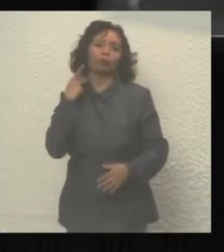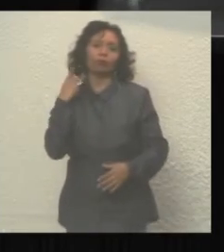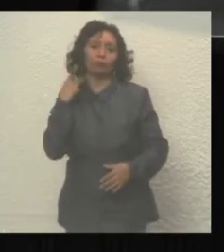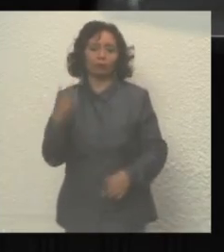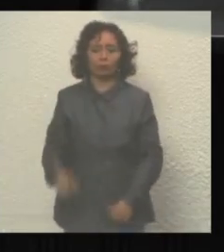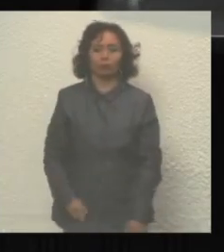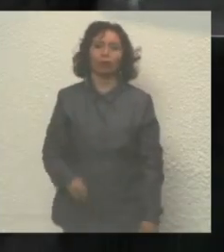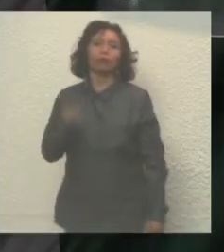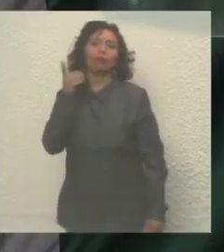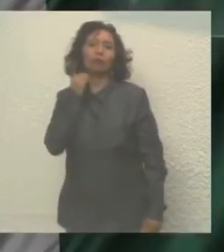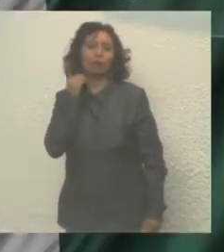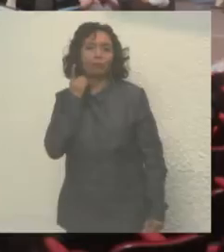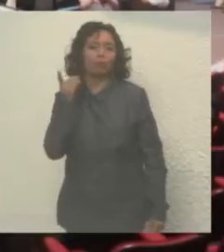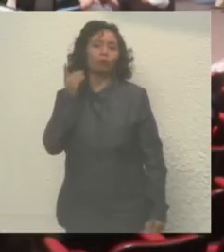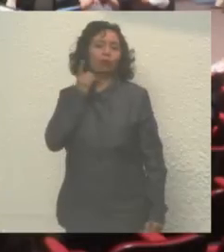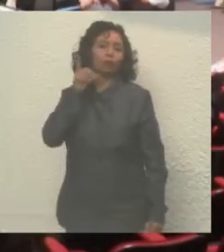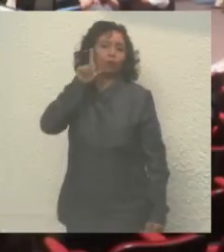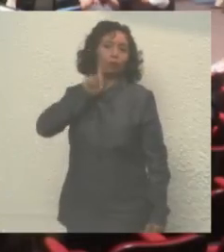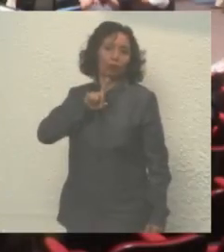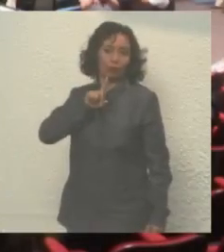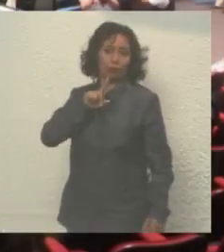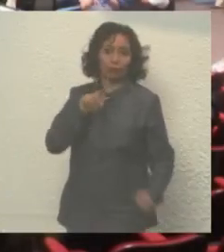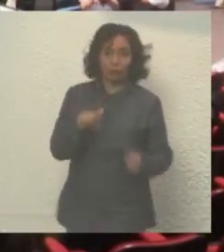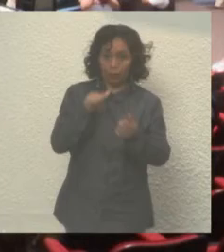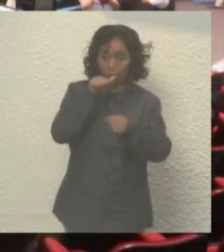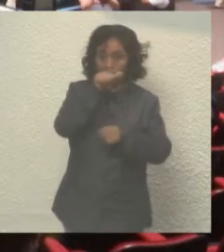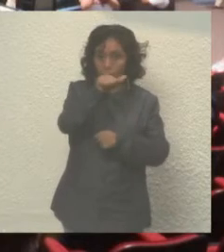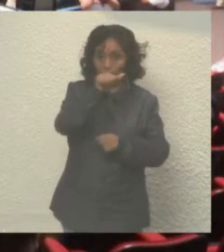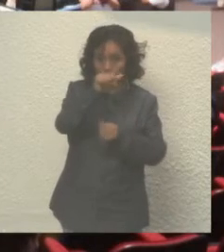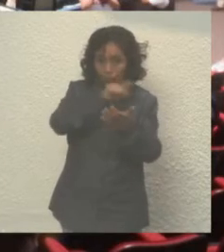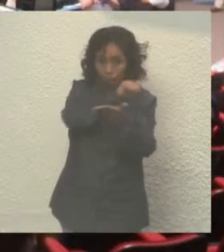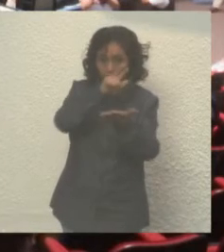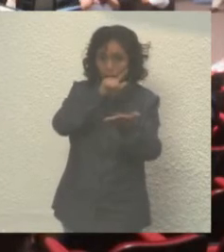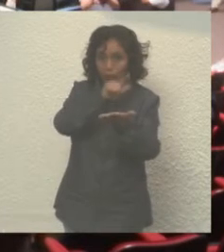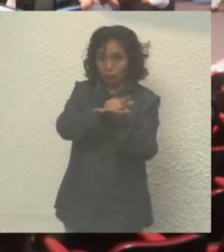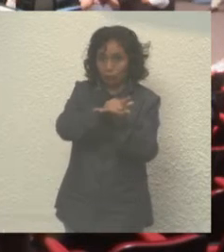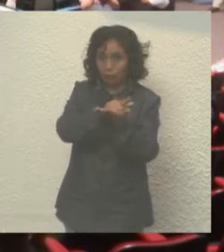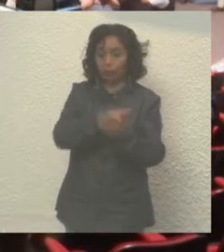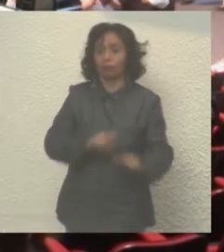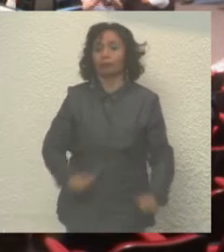Diputadas y diputados de la 16ª legislatura.